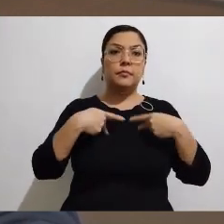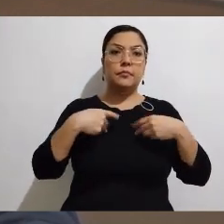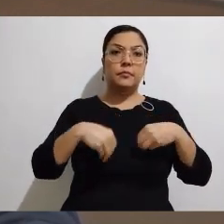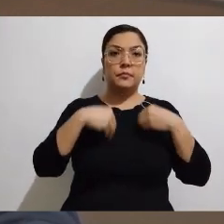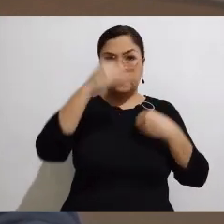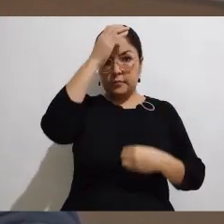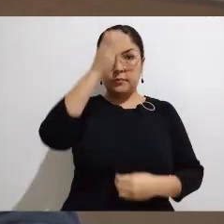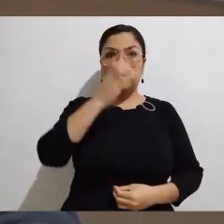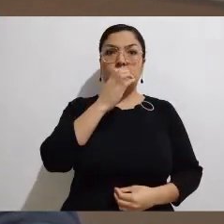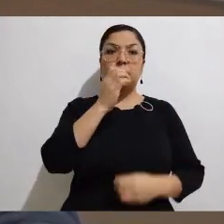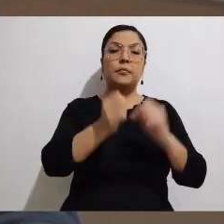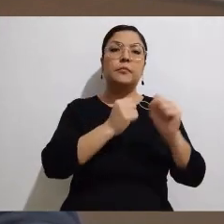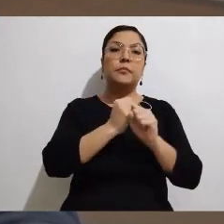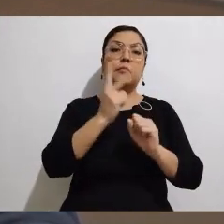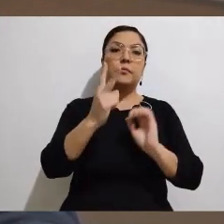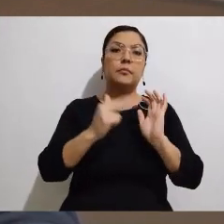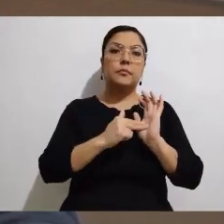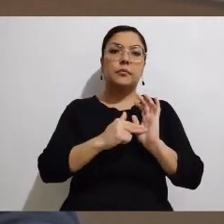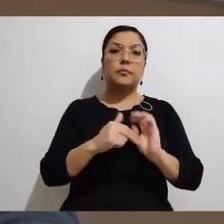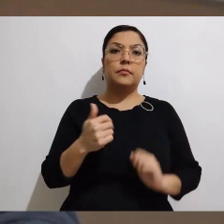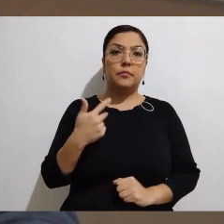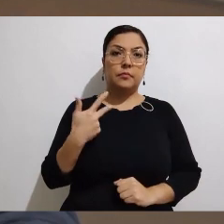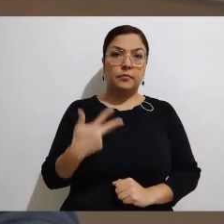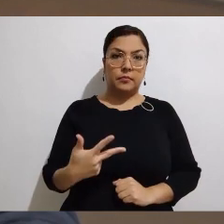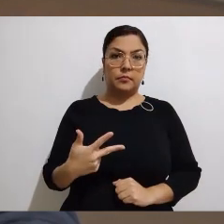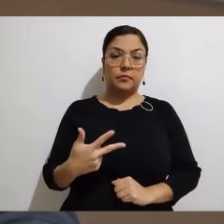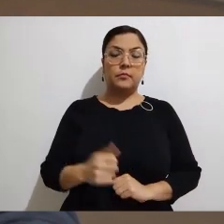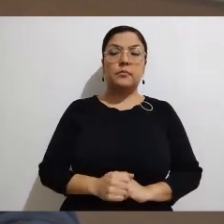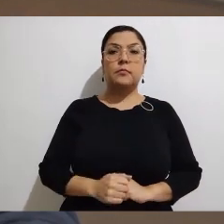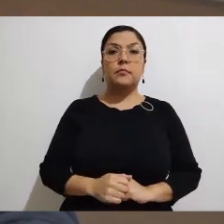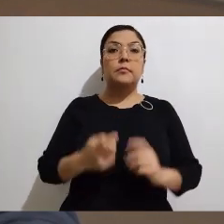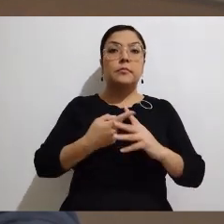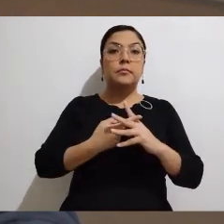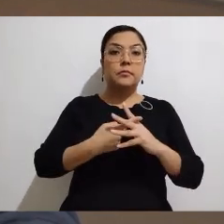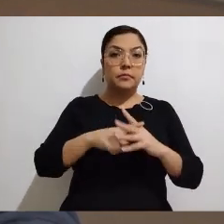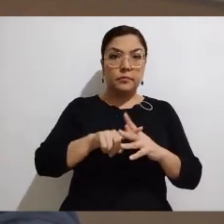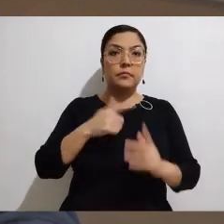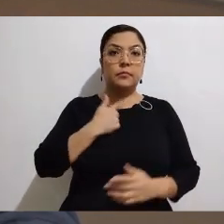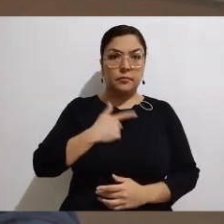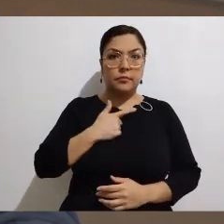el lejano año 2008 fue cuando empecé con las tareas electorales.